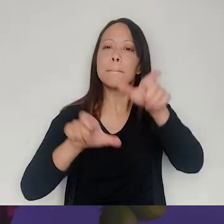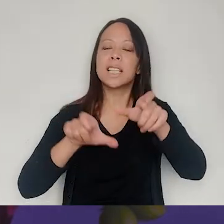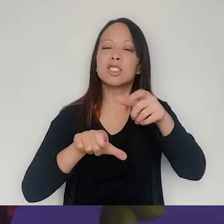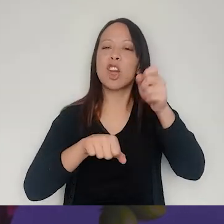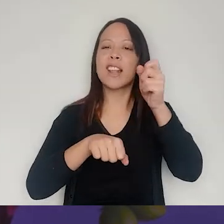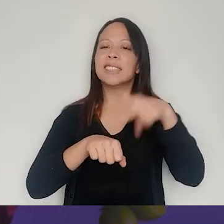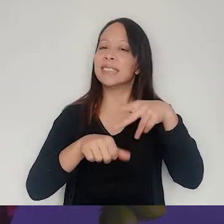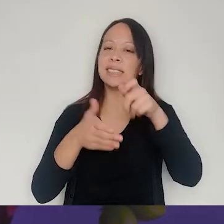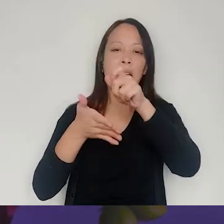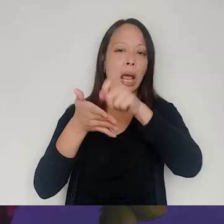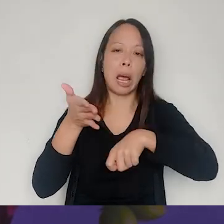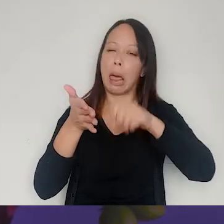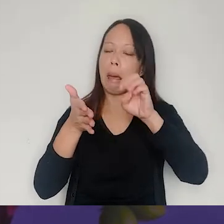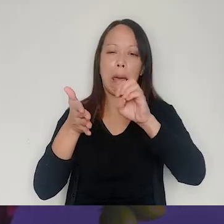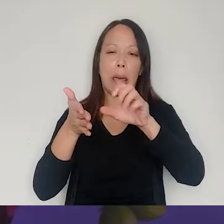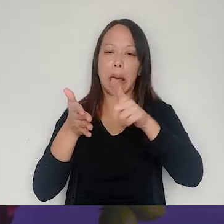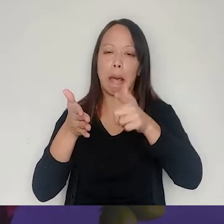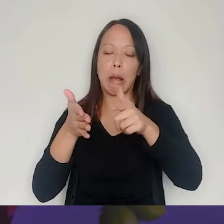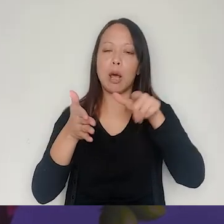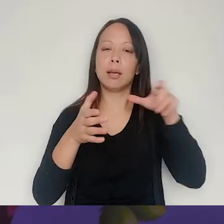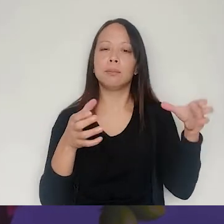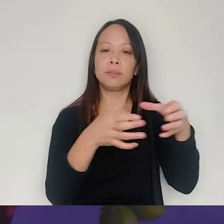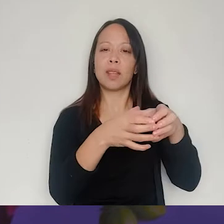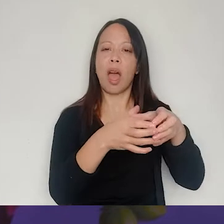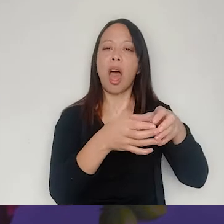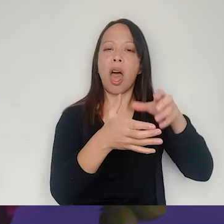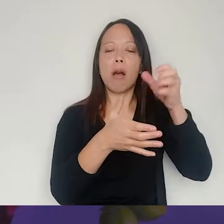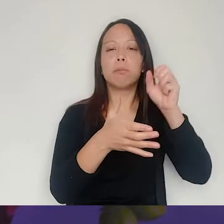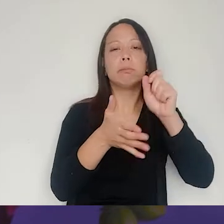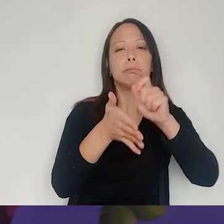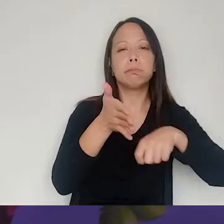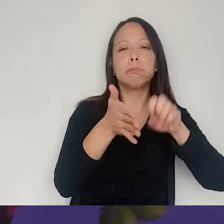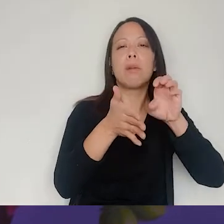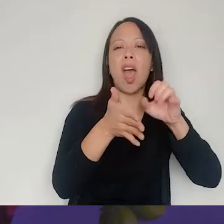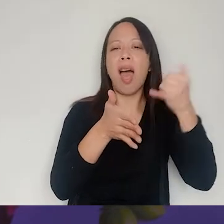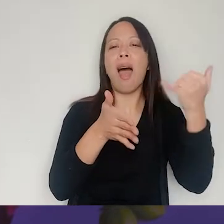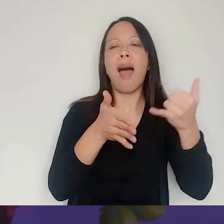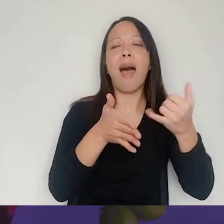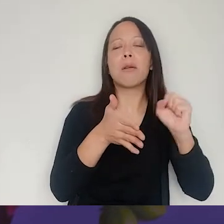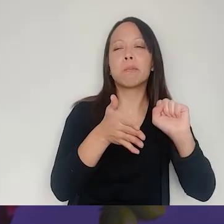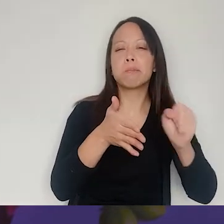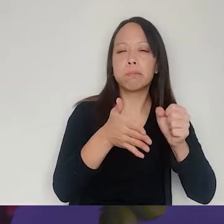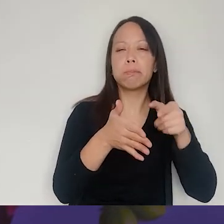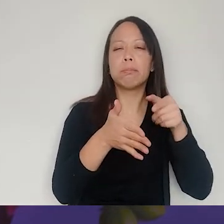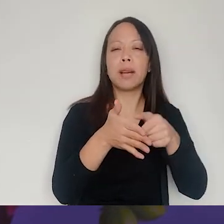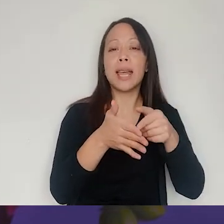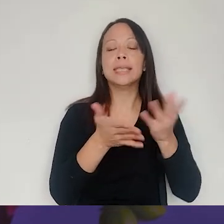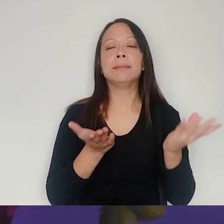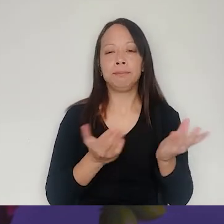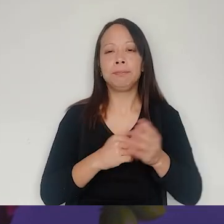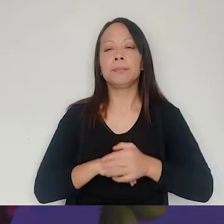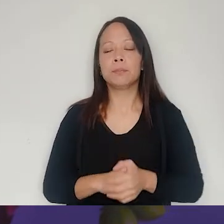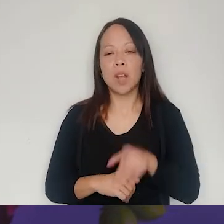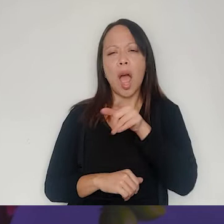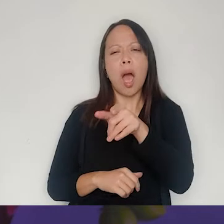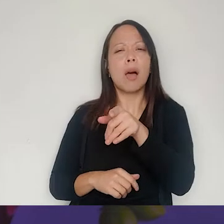raras diagnosticadas, siendo mayor la insatisfacción con esa coordinación en la atención en aquellos que están todavía en